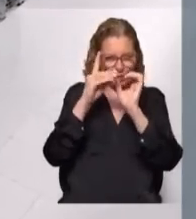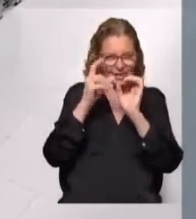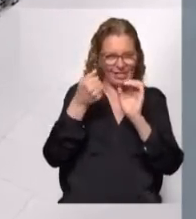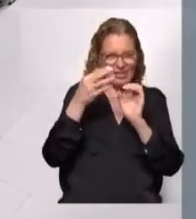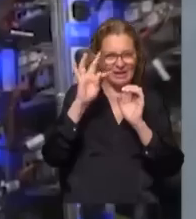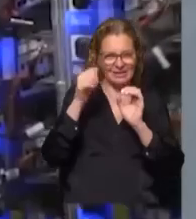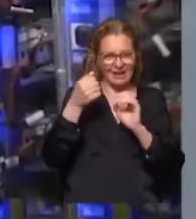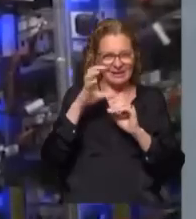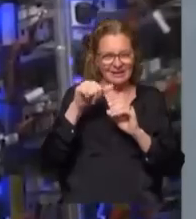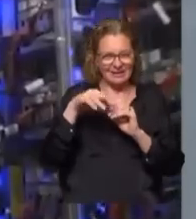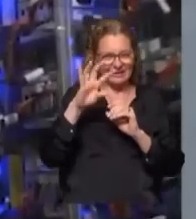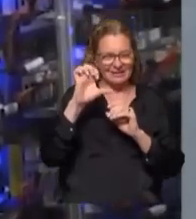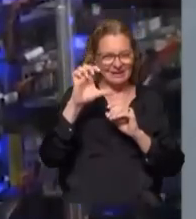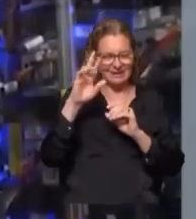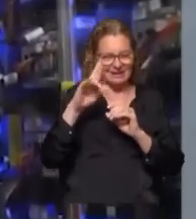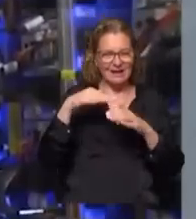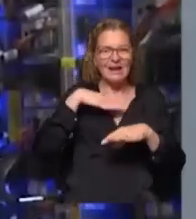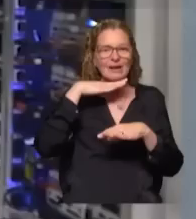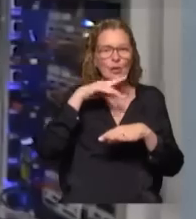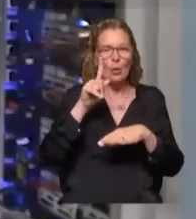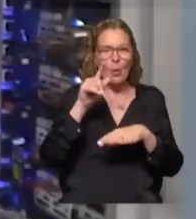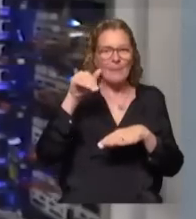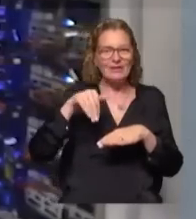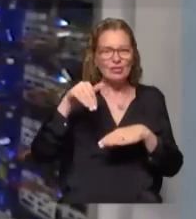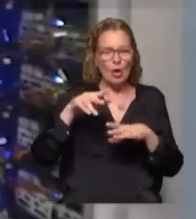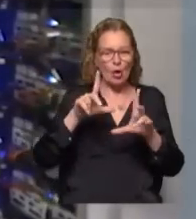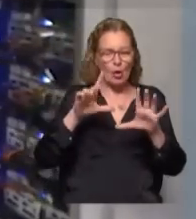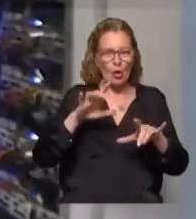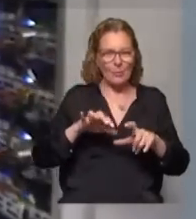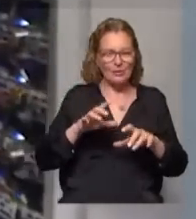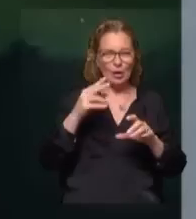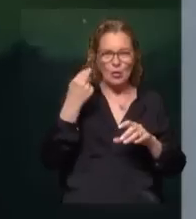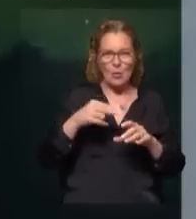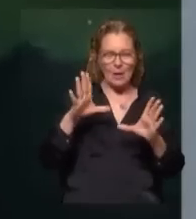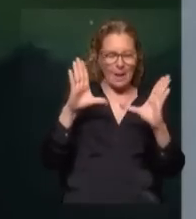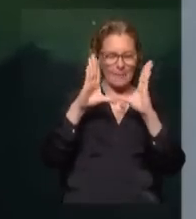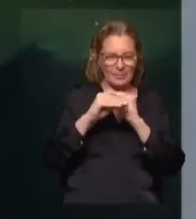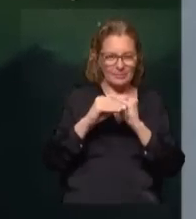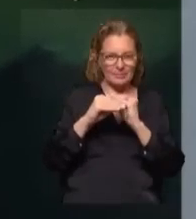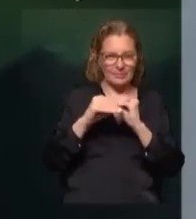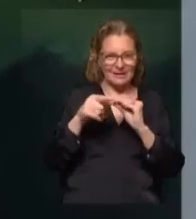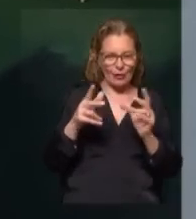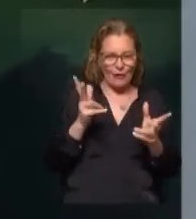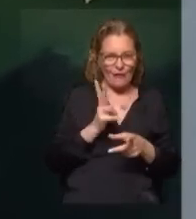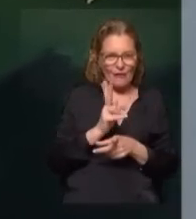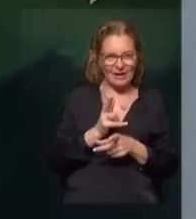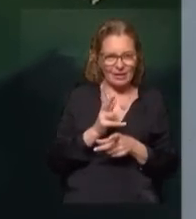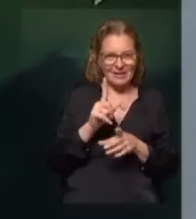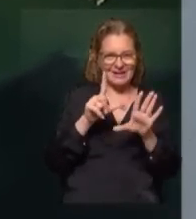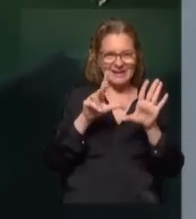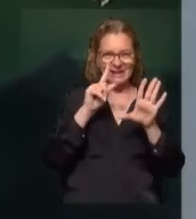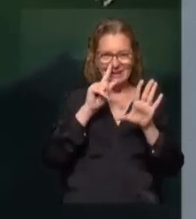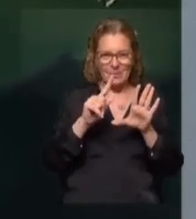canelones una sala inmensa con un millón de computadoras que nunca se apagan para mantener estos equipos refrigerados consumirá